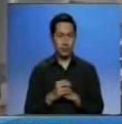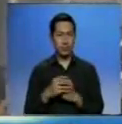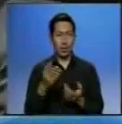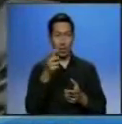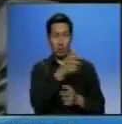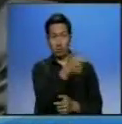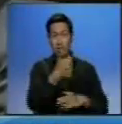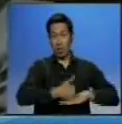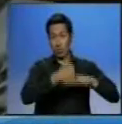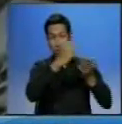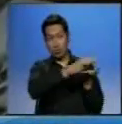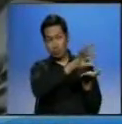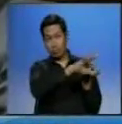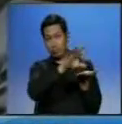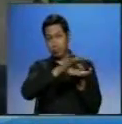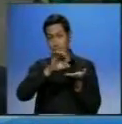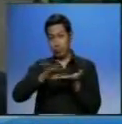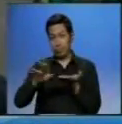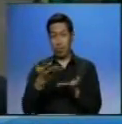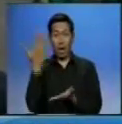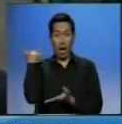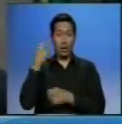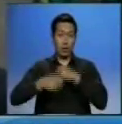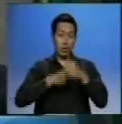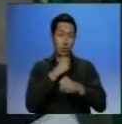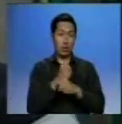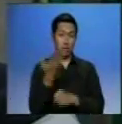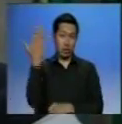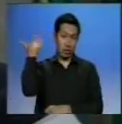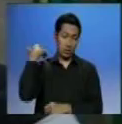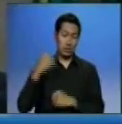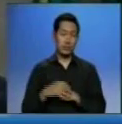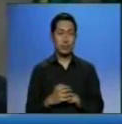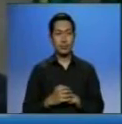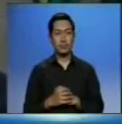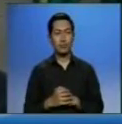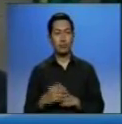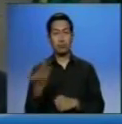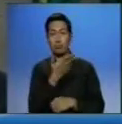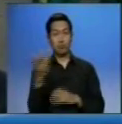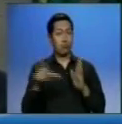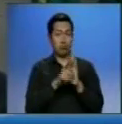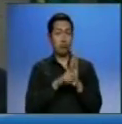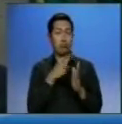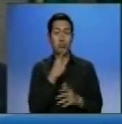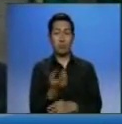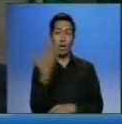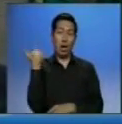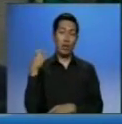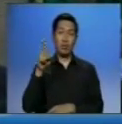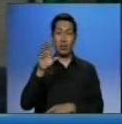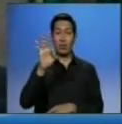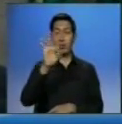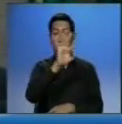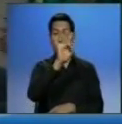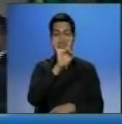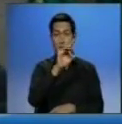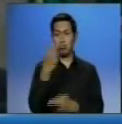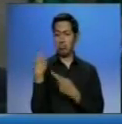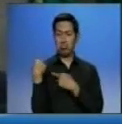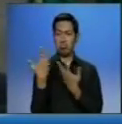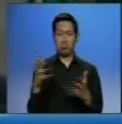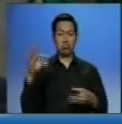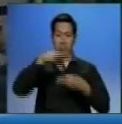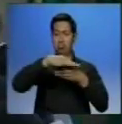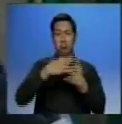destituidos durante el gobierno de Lucio Gutiérrez. Estos legisladores podrían decir: la Constitución del 98 no me hacía responsable por los votos